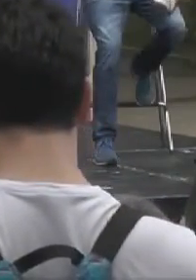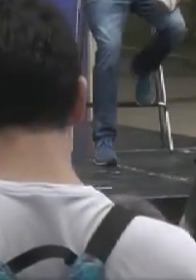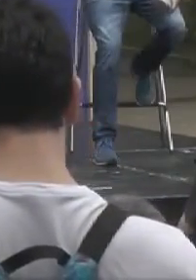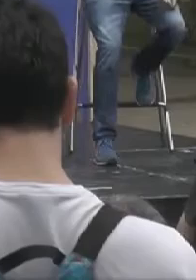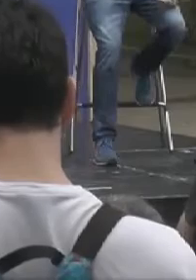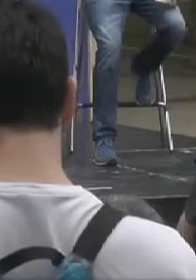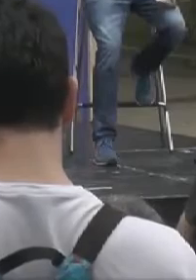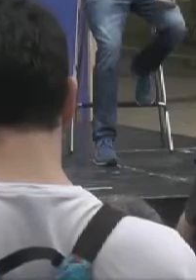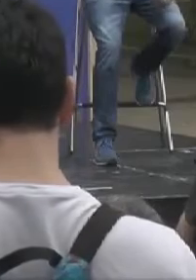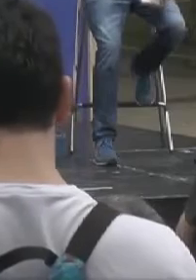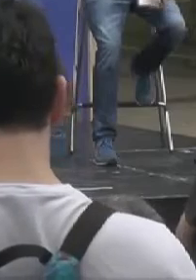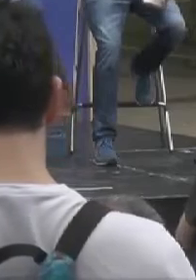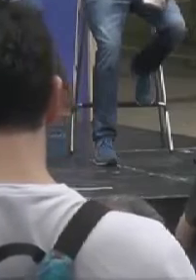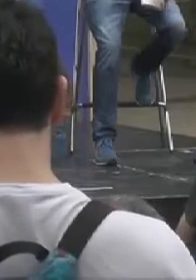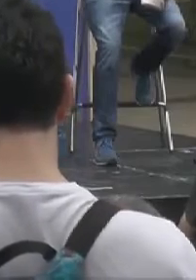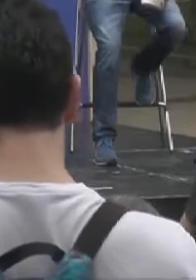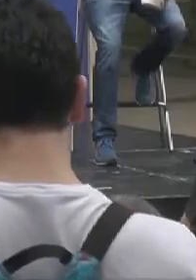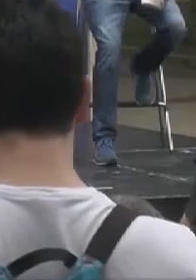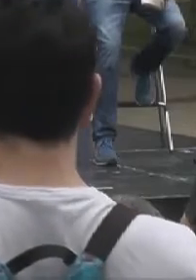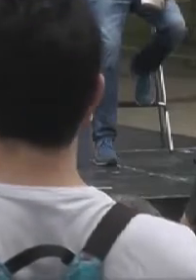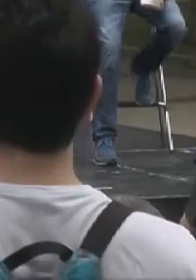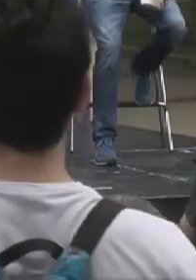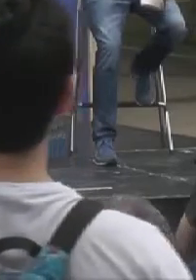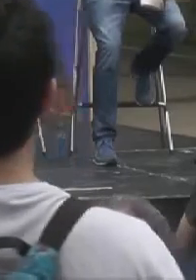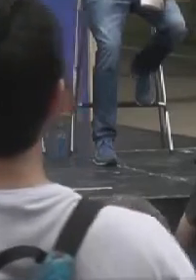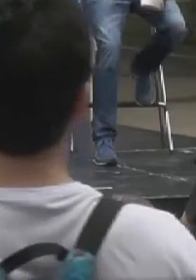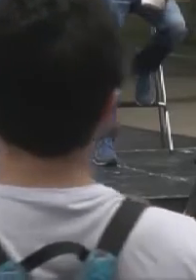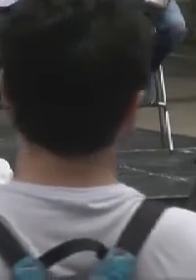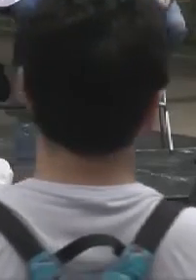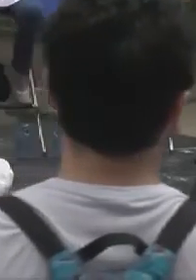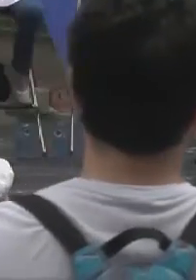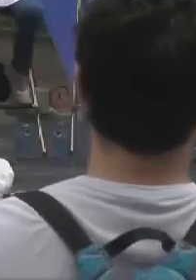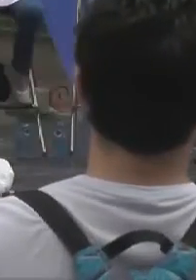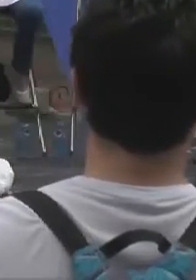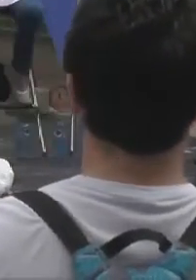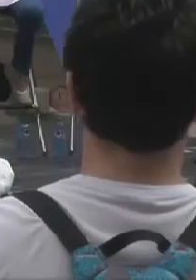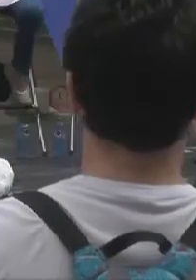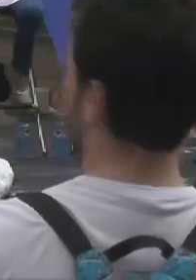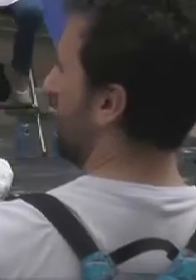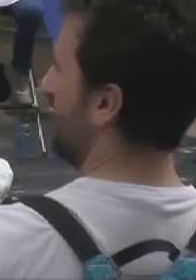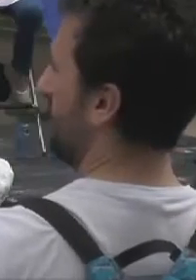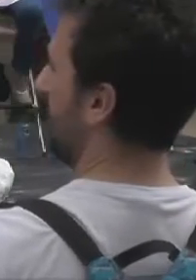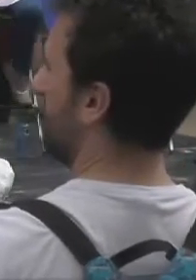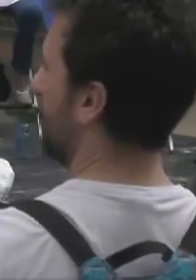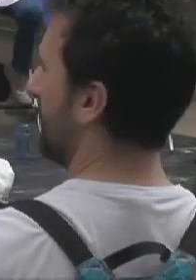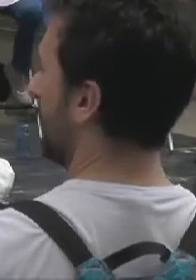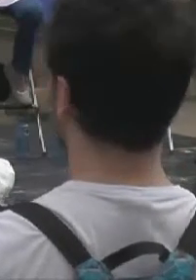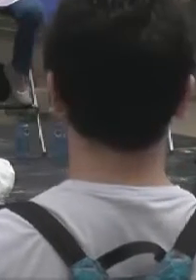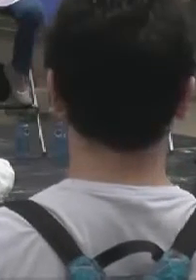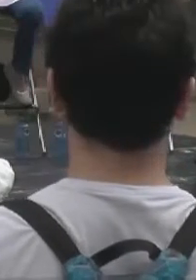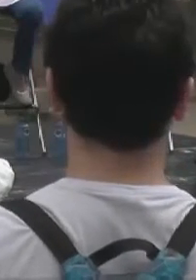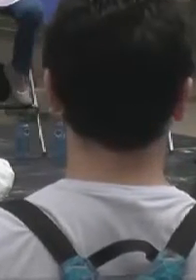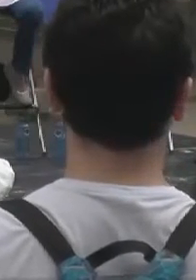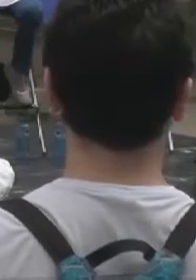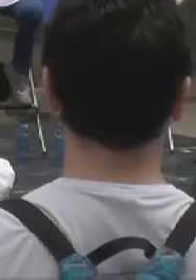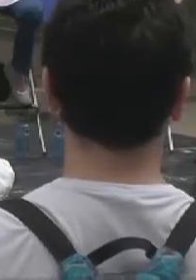tamén, recuperando as institucións para a xente. Temos un obxectivo común que é o votar con B ao Partido Popular